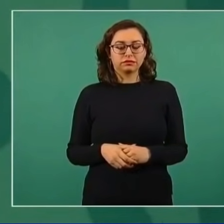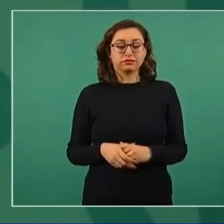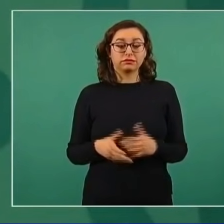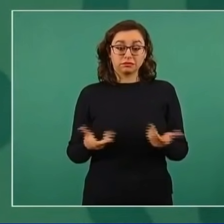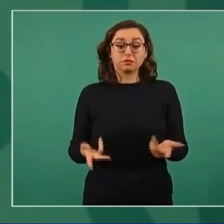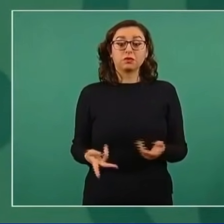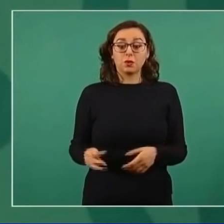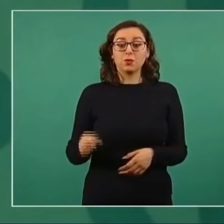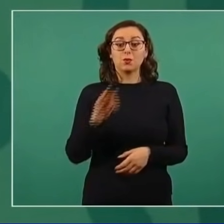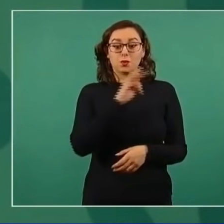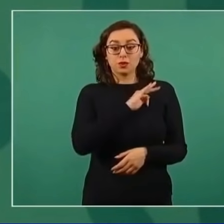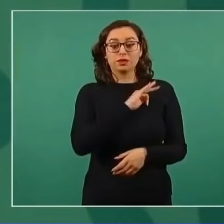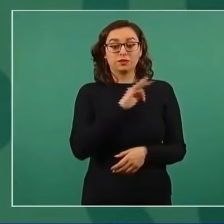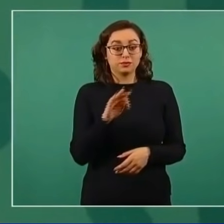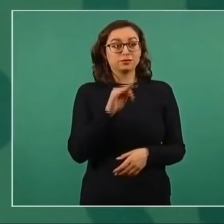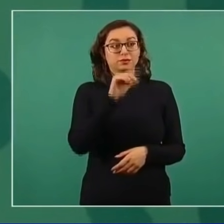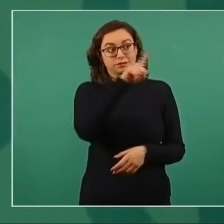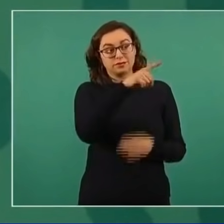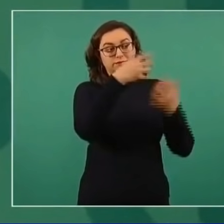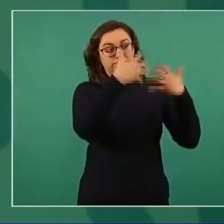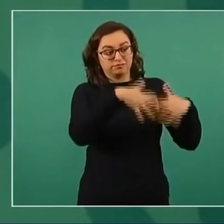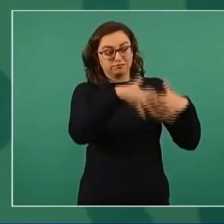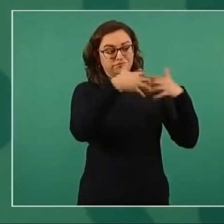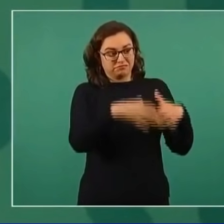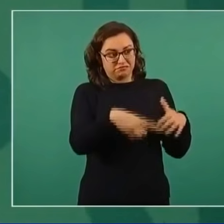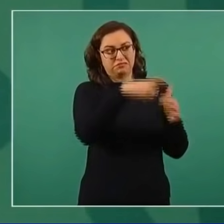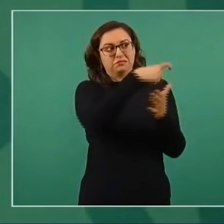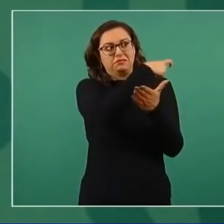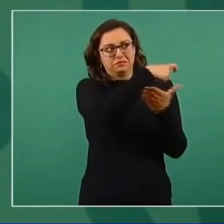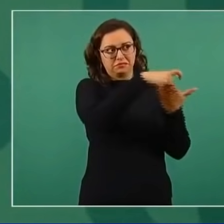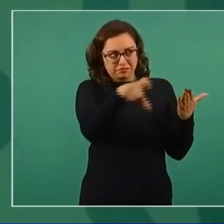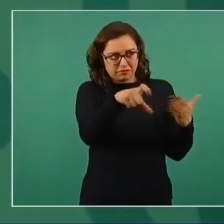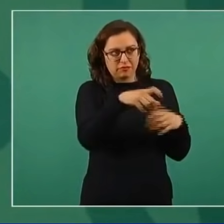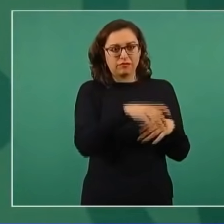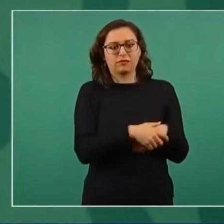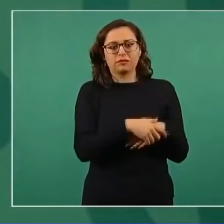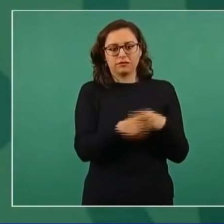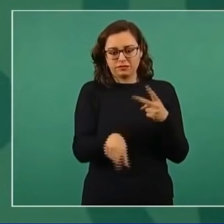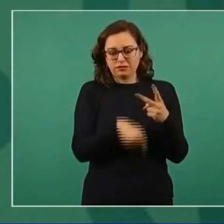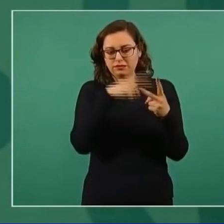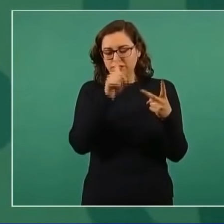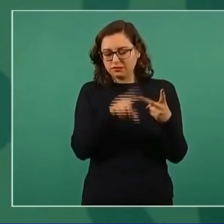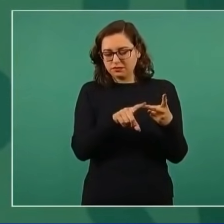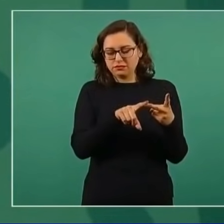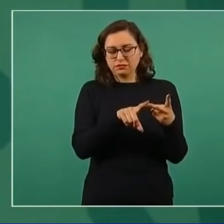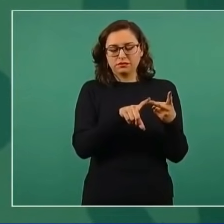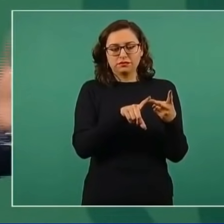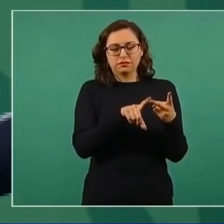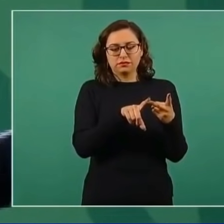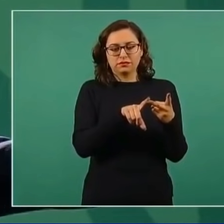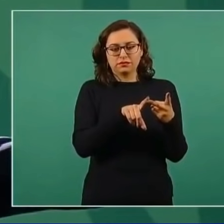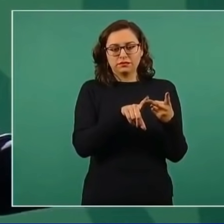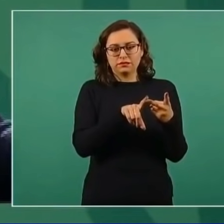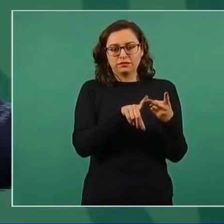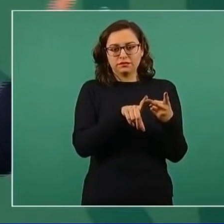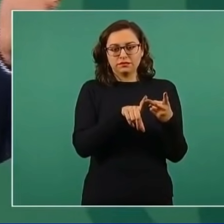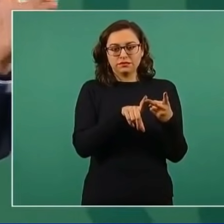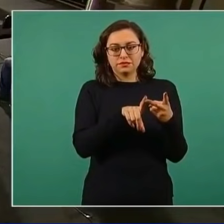nos da para comprar esa refinería, nos dio para